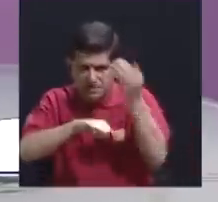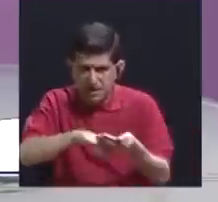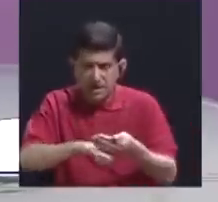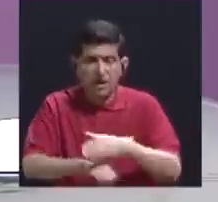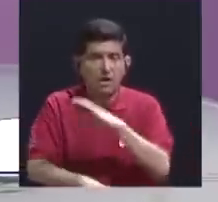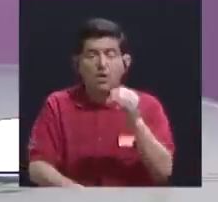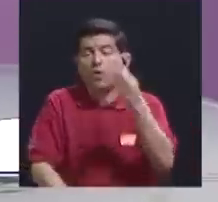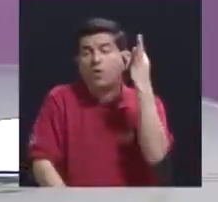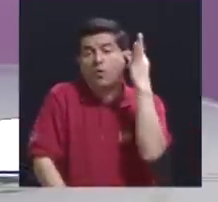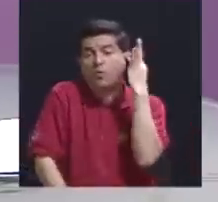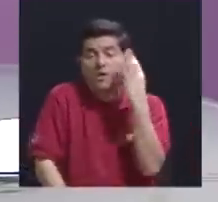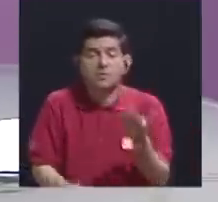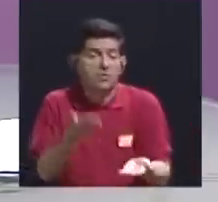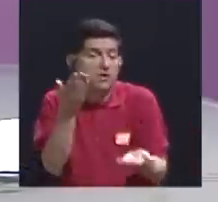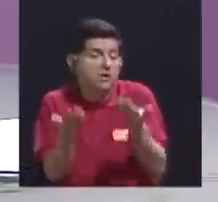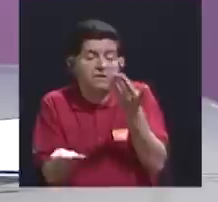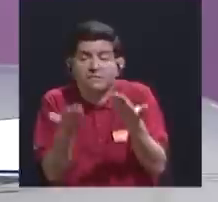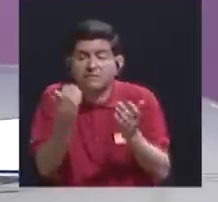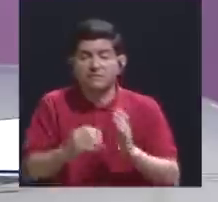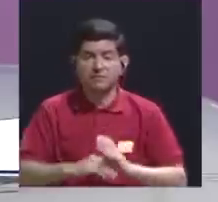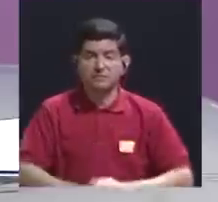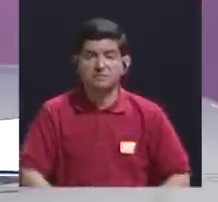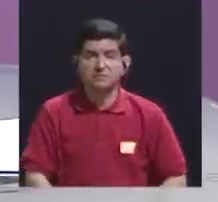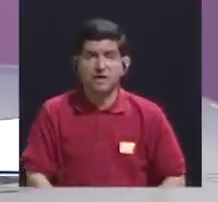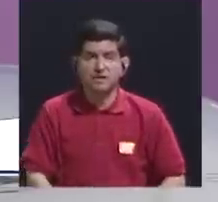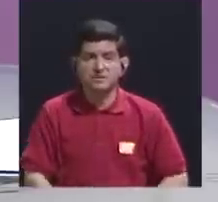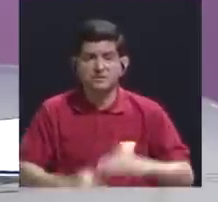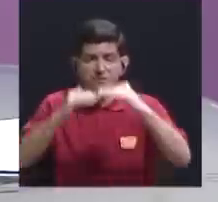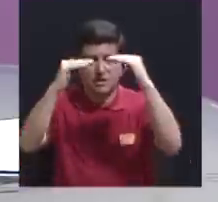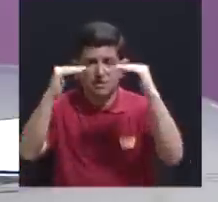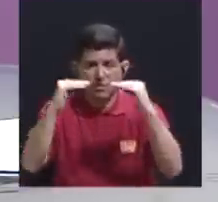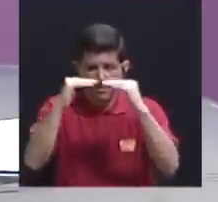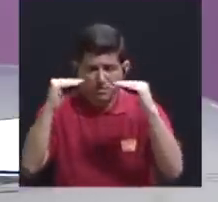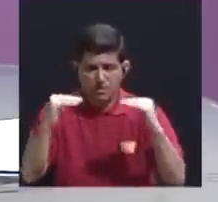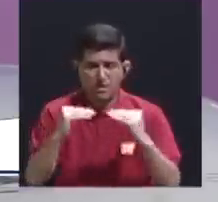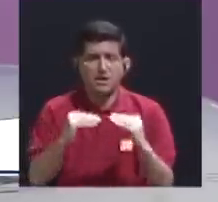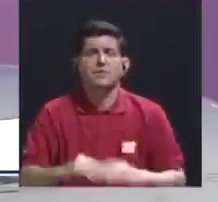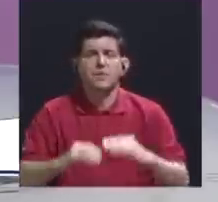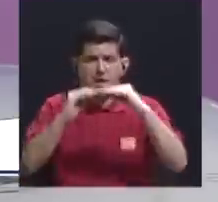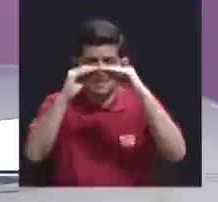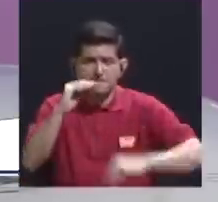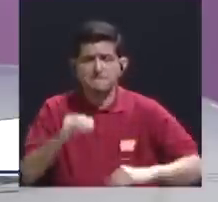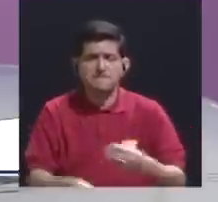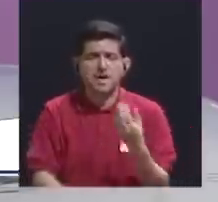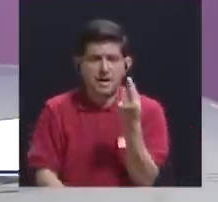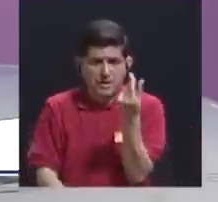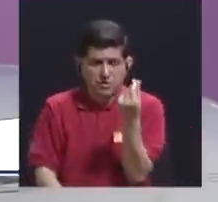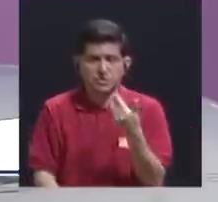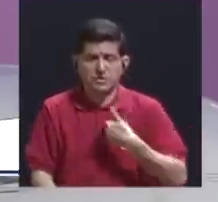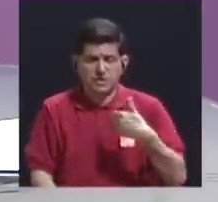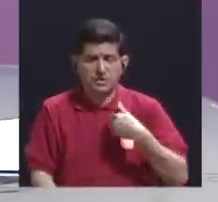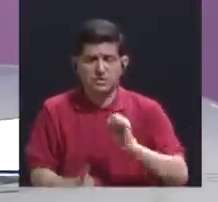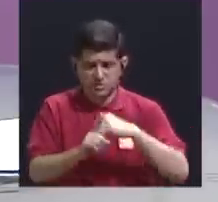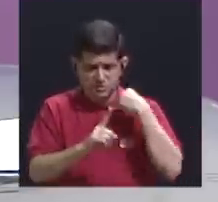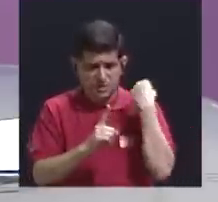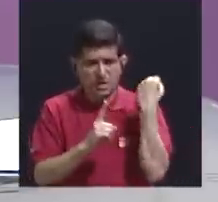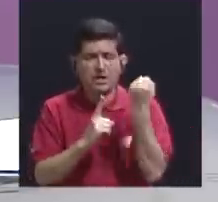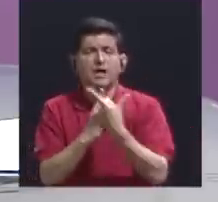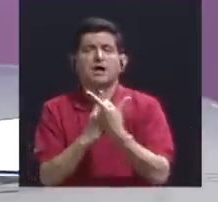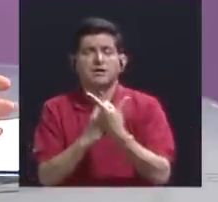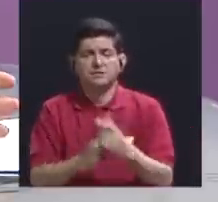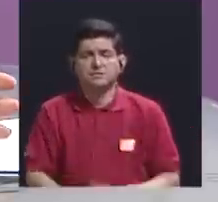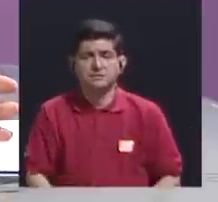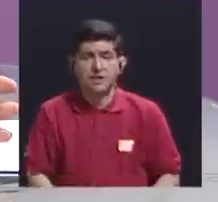las mujeres de extractos menos favorecidos de nuestra sociedad que son